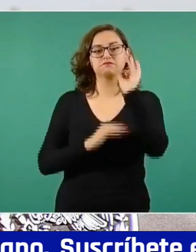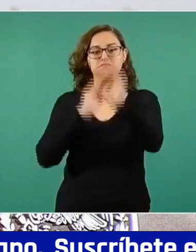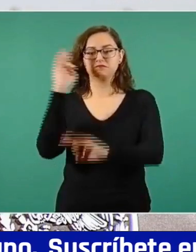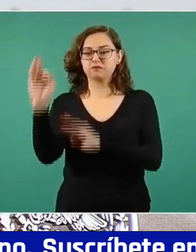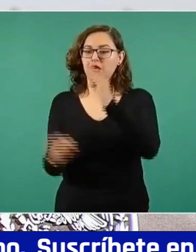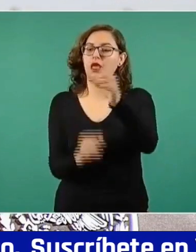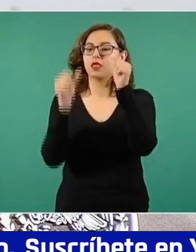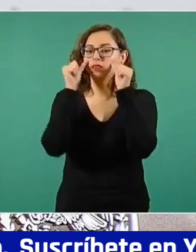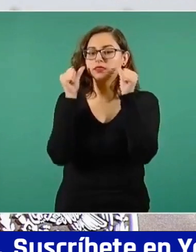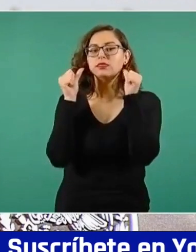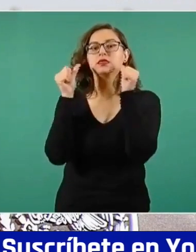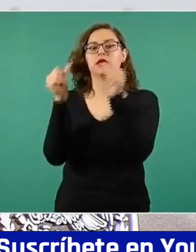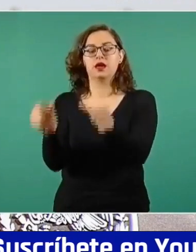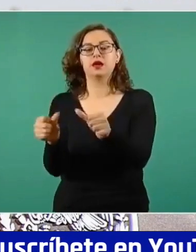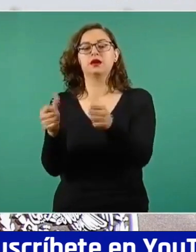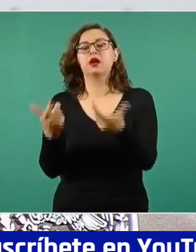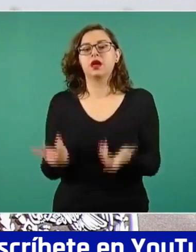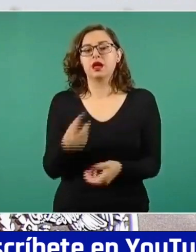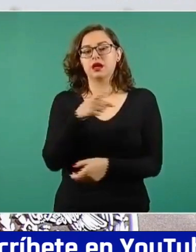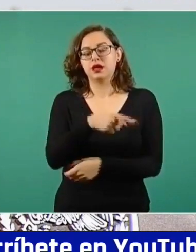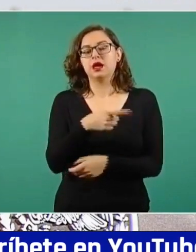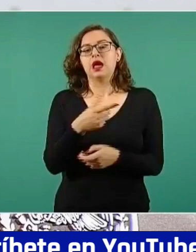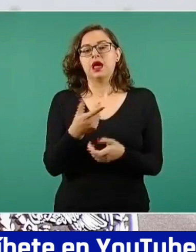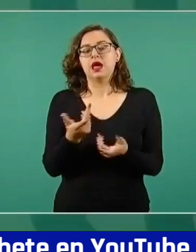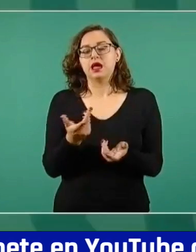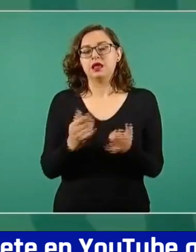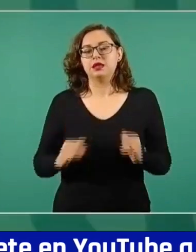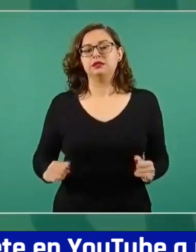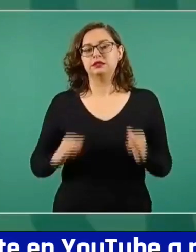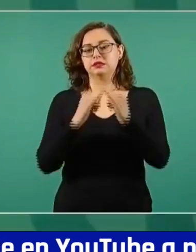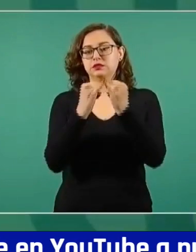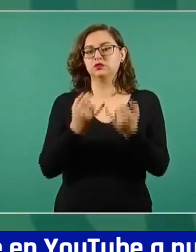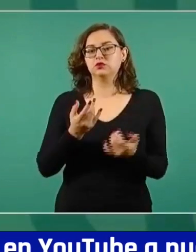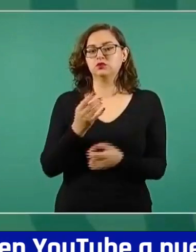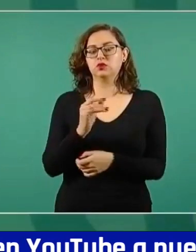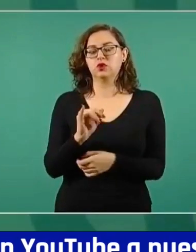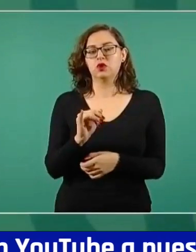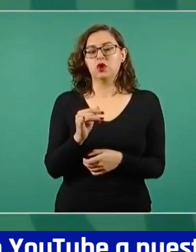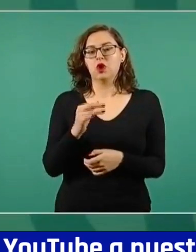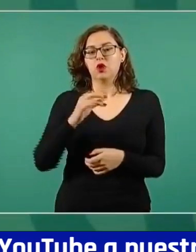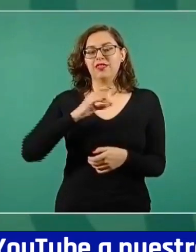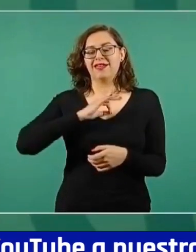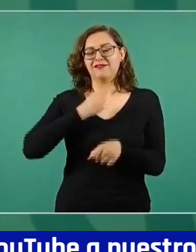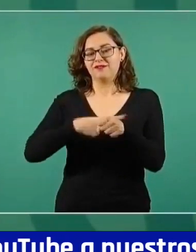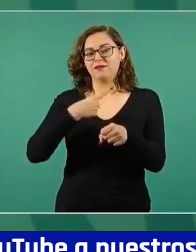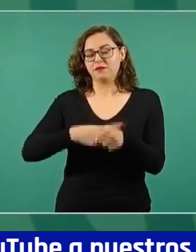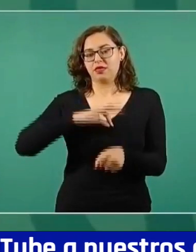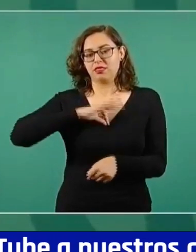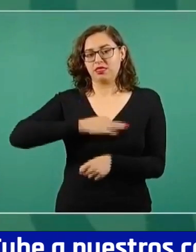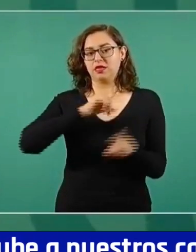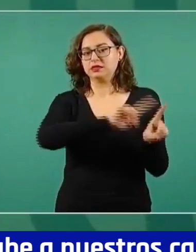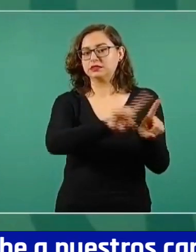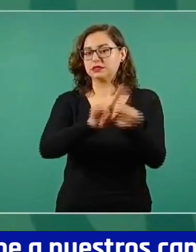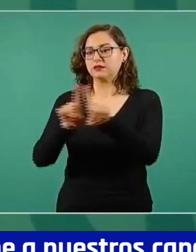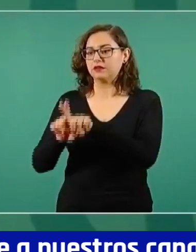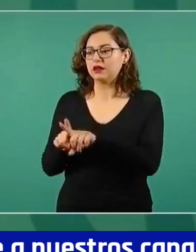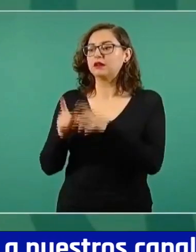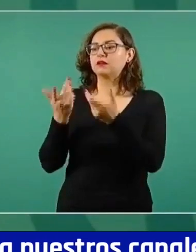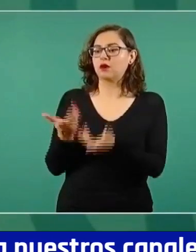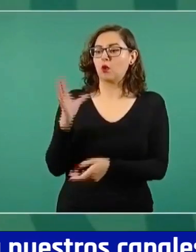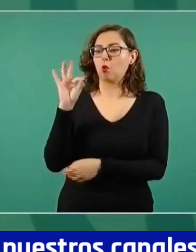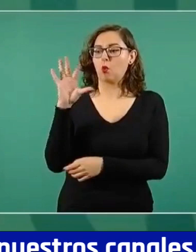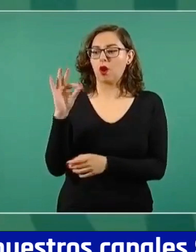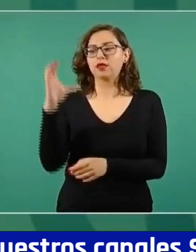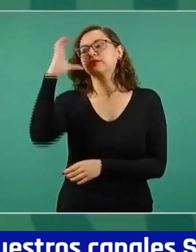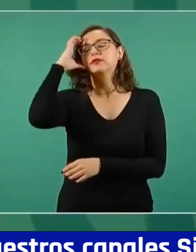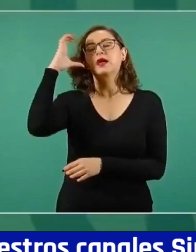el respaldo del Instituto Nacional de Enfermedades Respiratorias. Instalamos un hospital de campo en sus propias instalaciones con 40 camas de